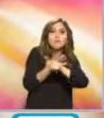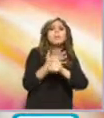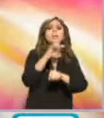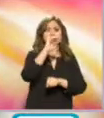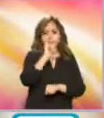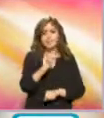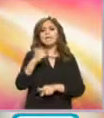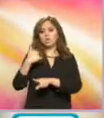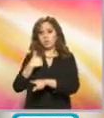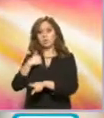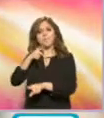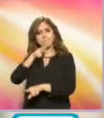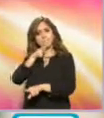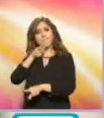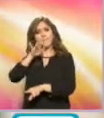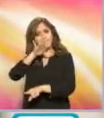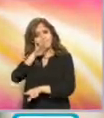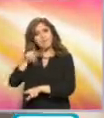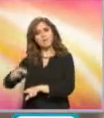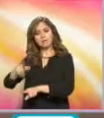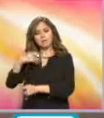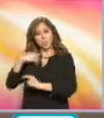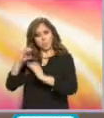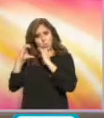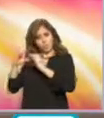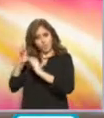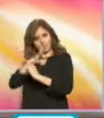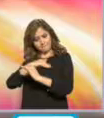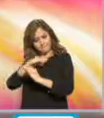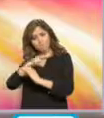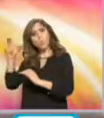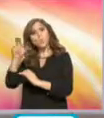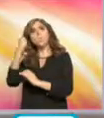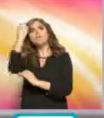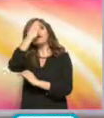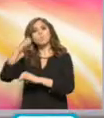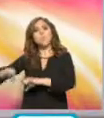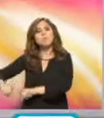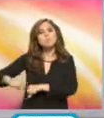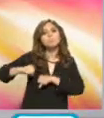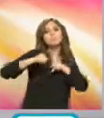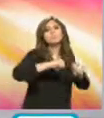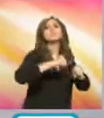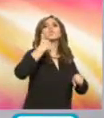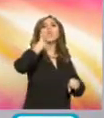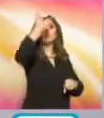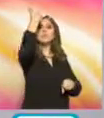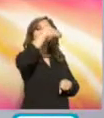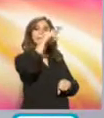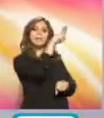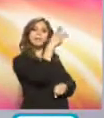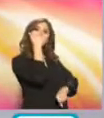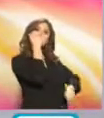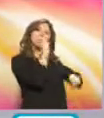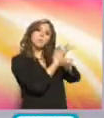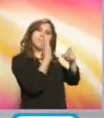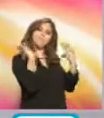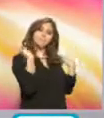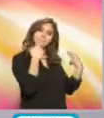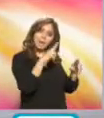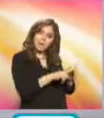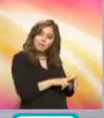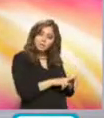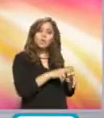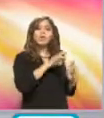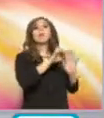algo que importa mucho en mi vida, que es mi hijo, y sé que vas a hacer lo mejor con él. Si no estuvieras de acuerdo con algo que pasa en la institución o